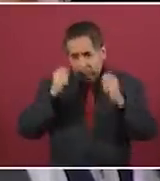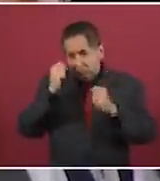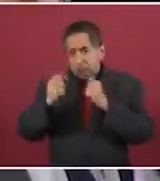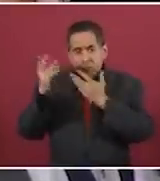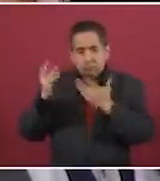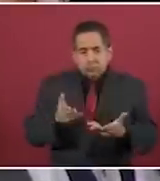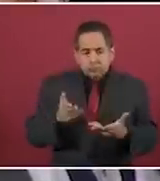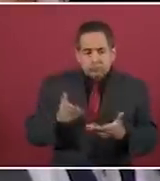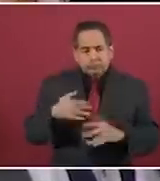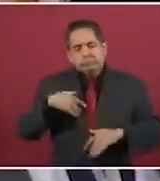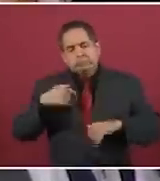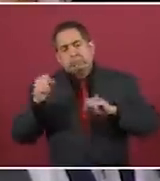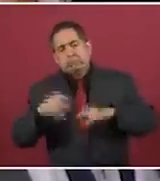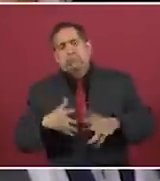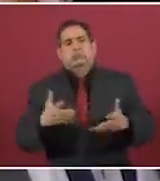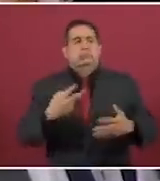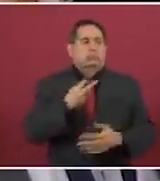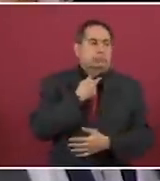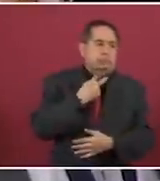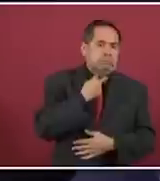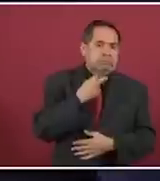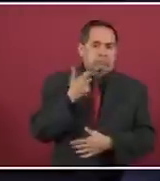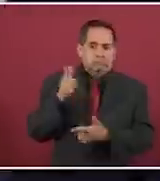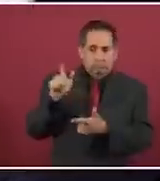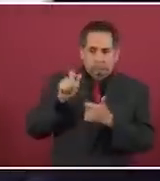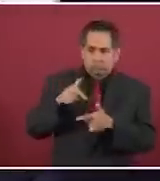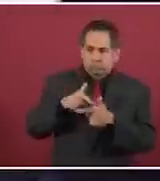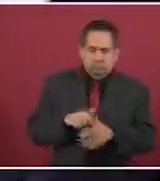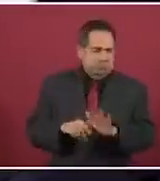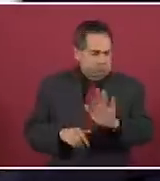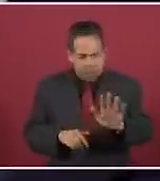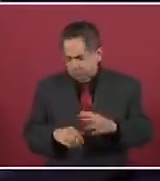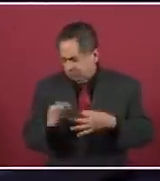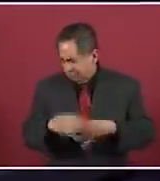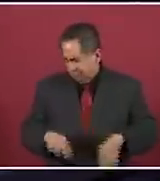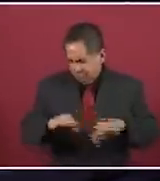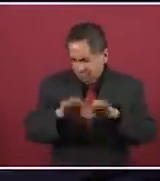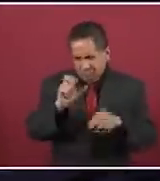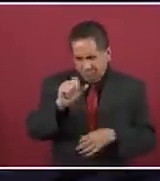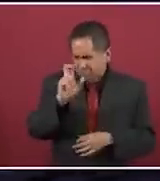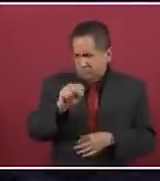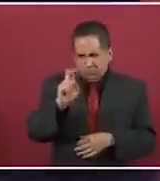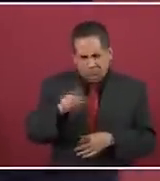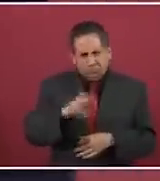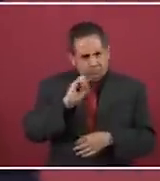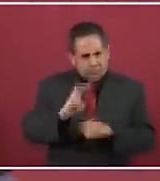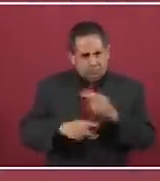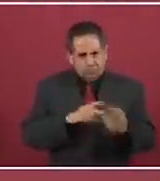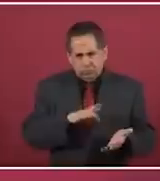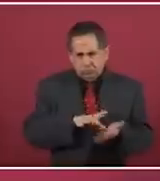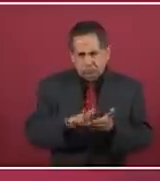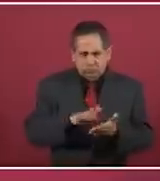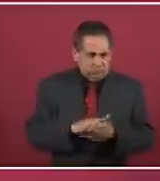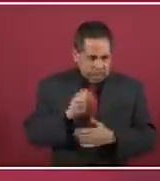turísticamente, sí, y de entrada de recursos es para México. Es importantísimo esa zona y hay que apoyar